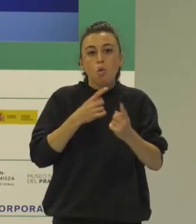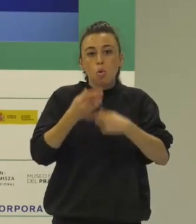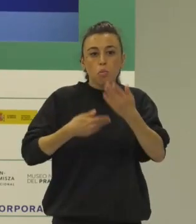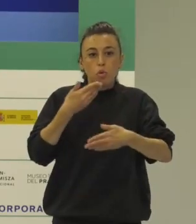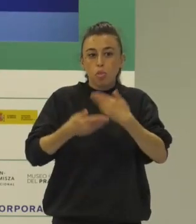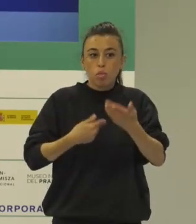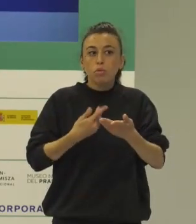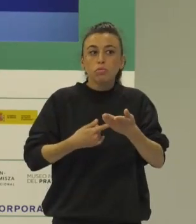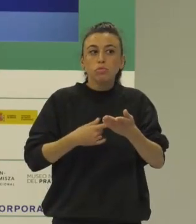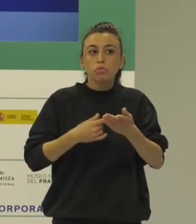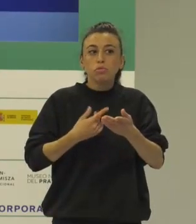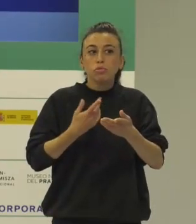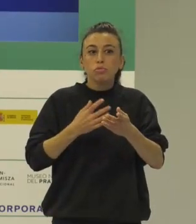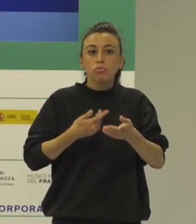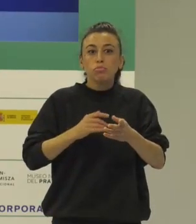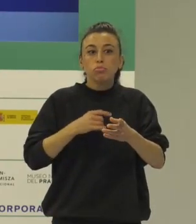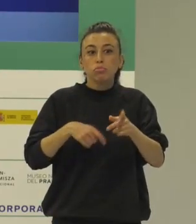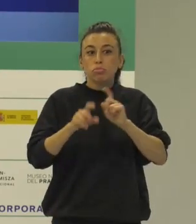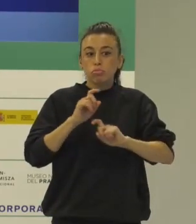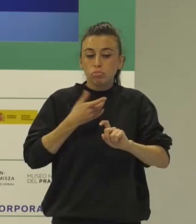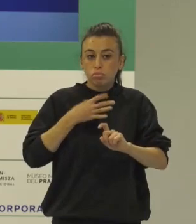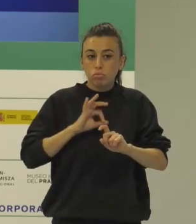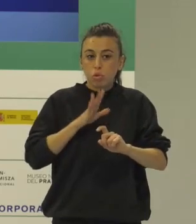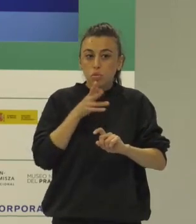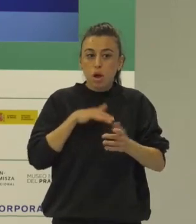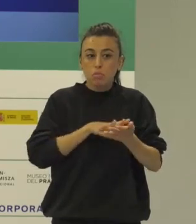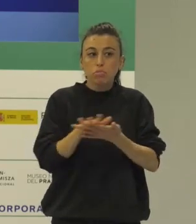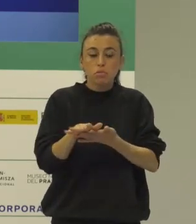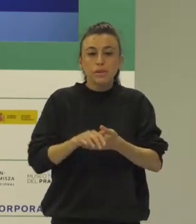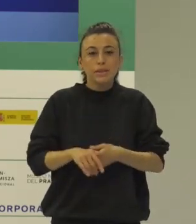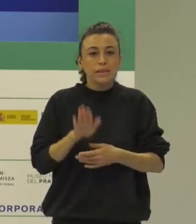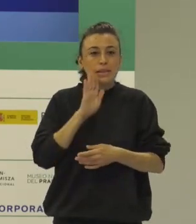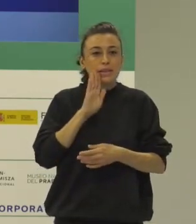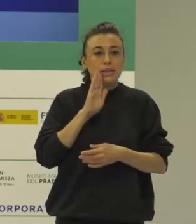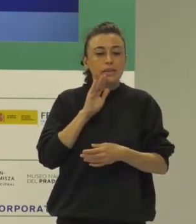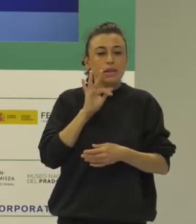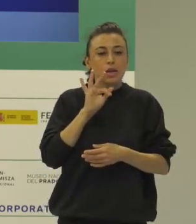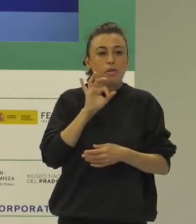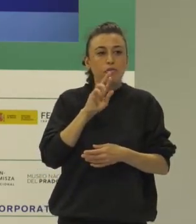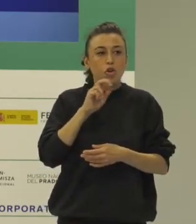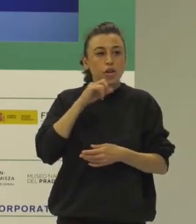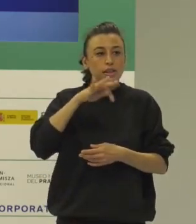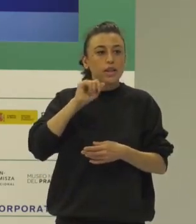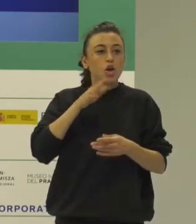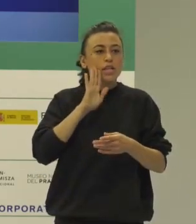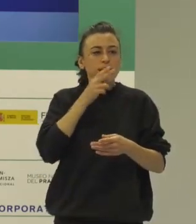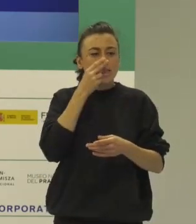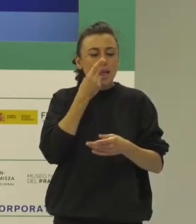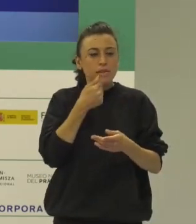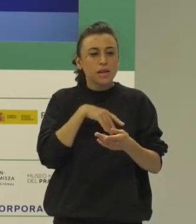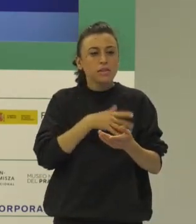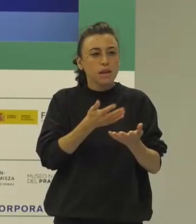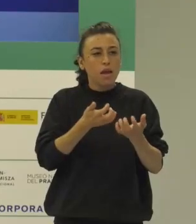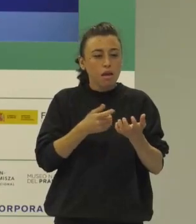violentado o acabado con la democracia. ¿Y esas informaciones que atañen a Florentino Pérez aparecen en la prensa española o has visto informaciones sobre eso en la prensa española?